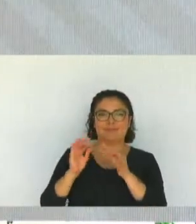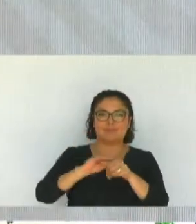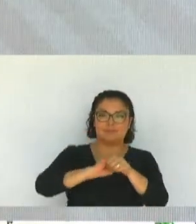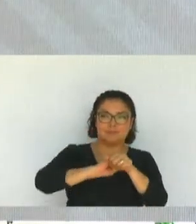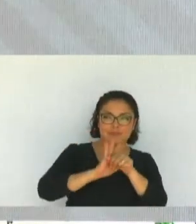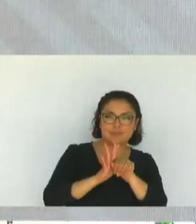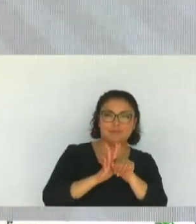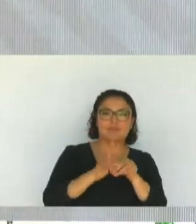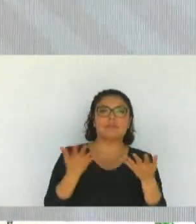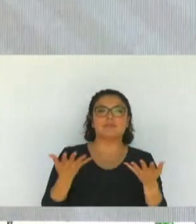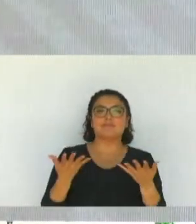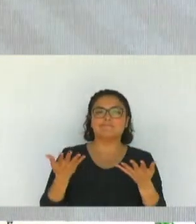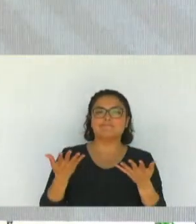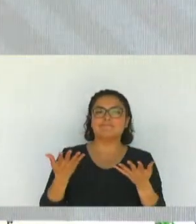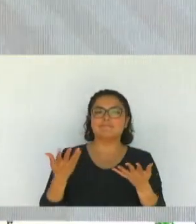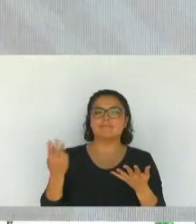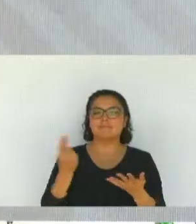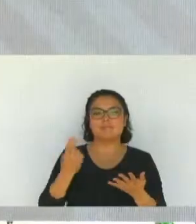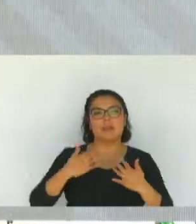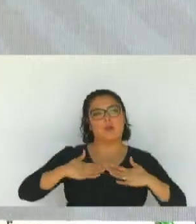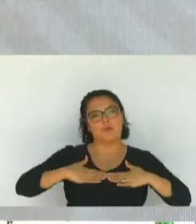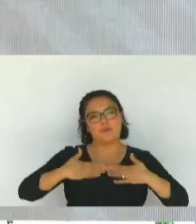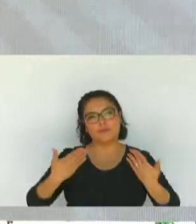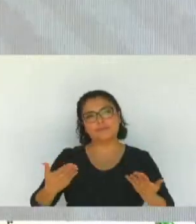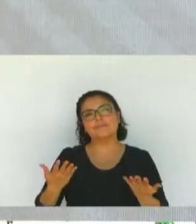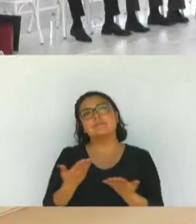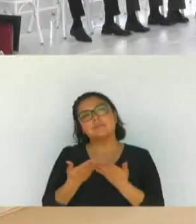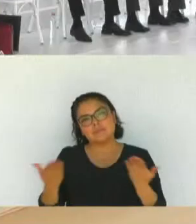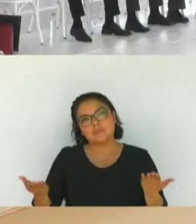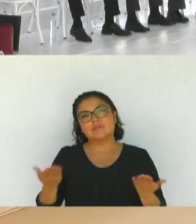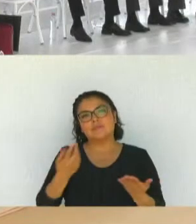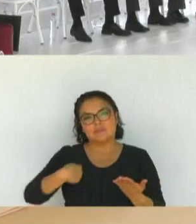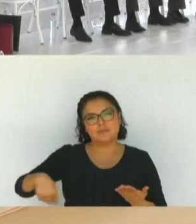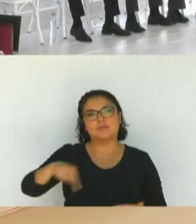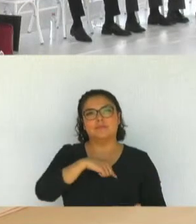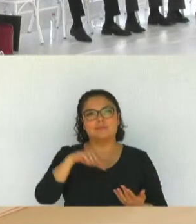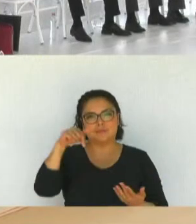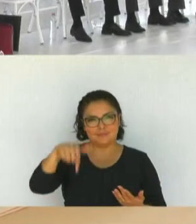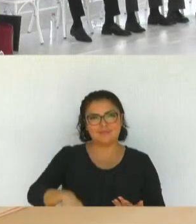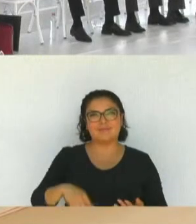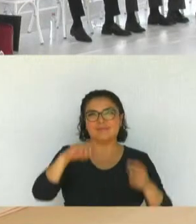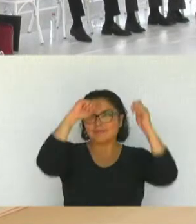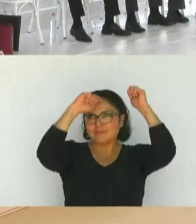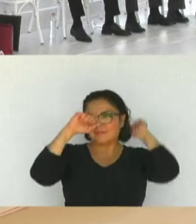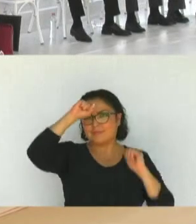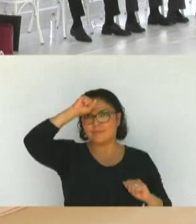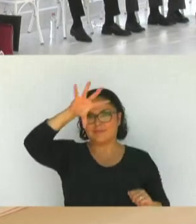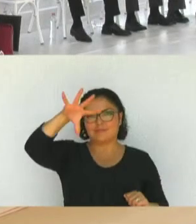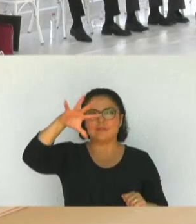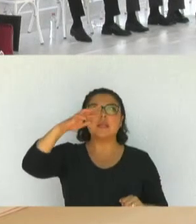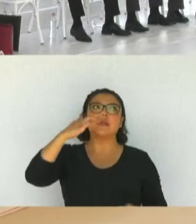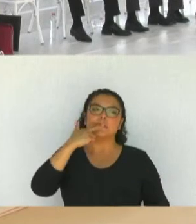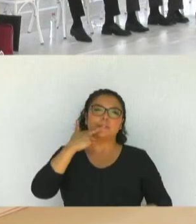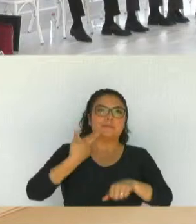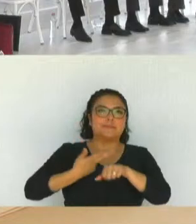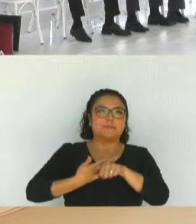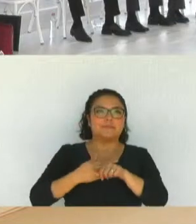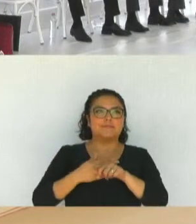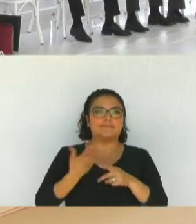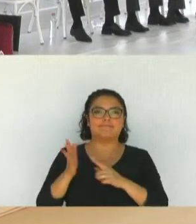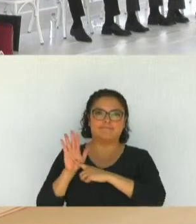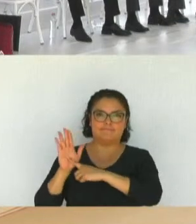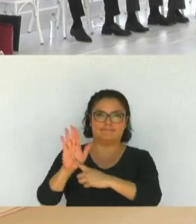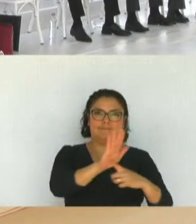por COVID. La confianza. Y el sector minero es el mejor ejemplo quizá para demostrarlo. Y ya se ha dicho aquí, pero creo